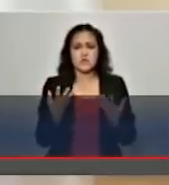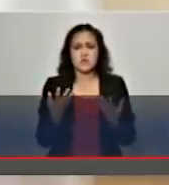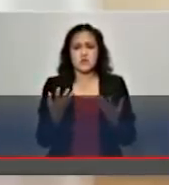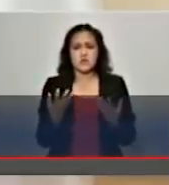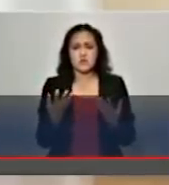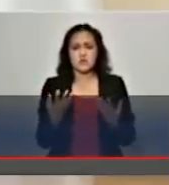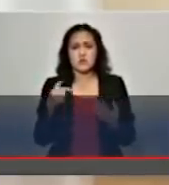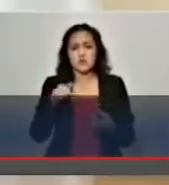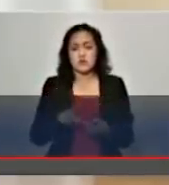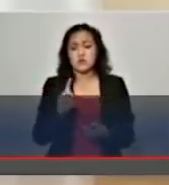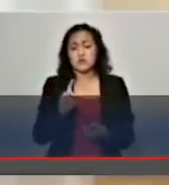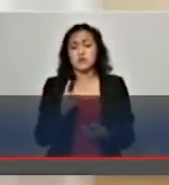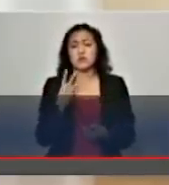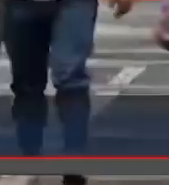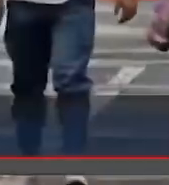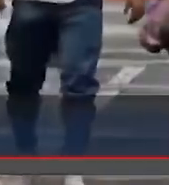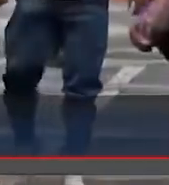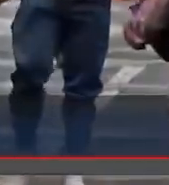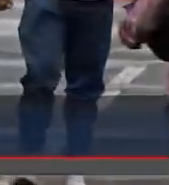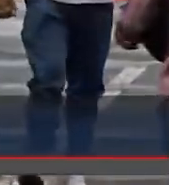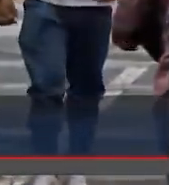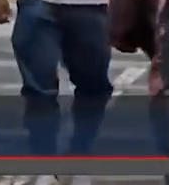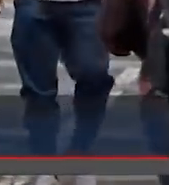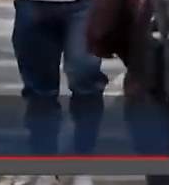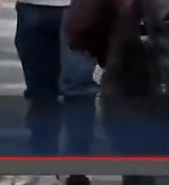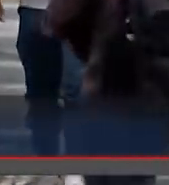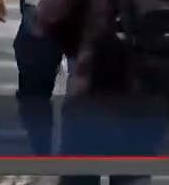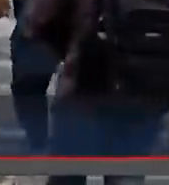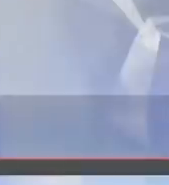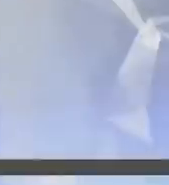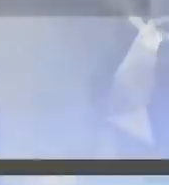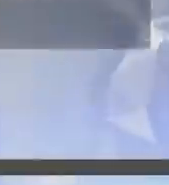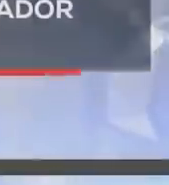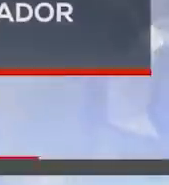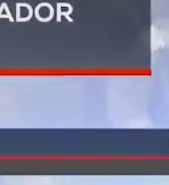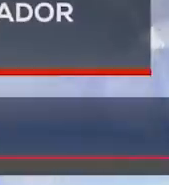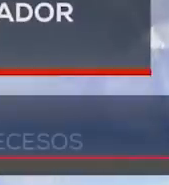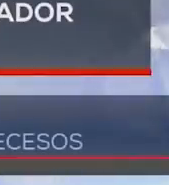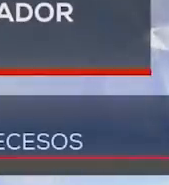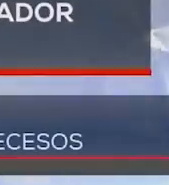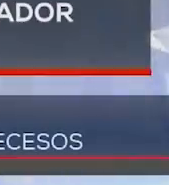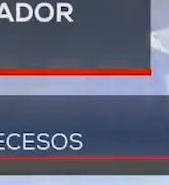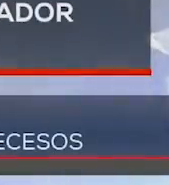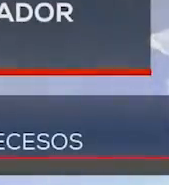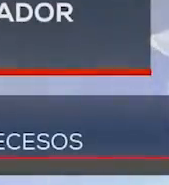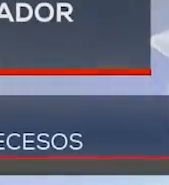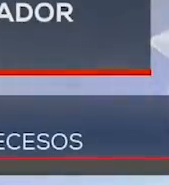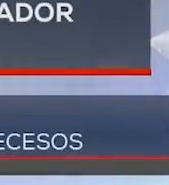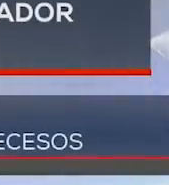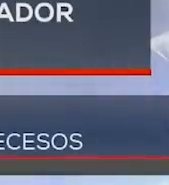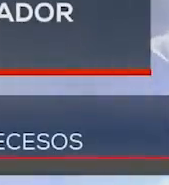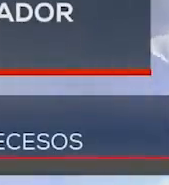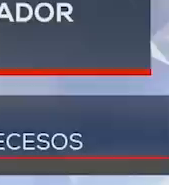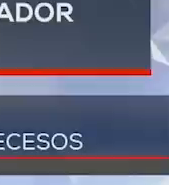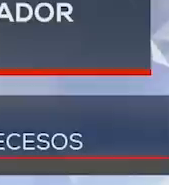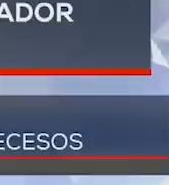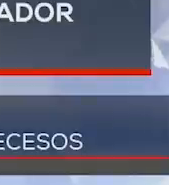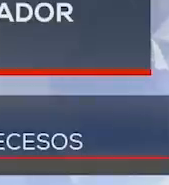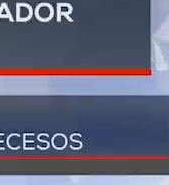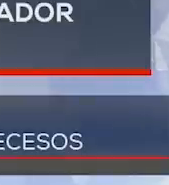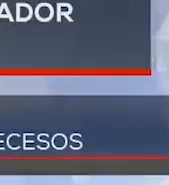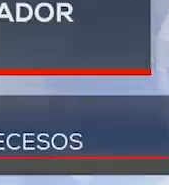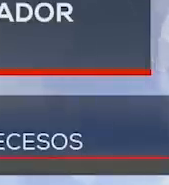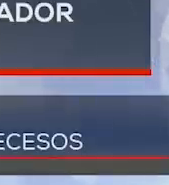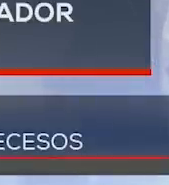hoy hay 33 este día hubo 33 pacientes infectados de sars cap 2 y 7 decesos